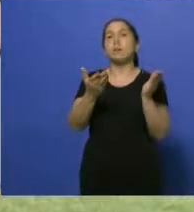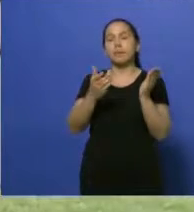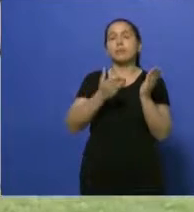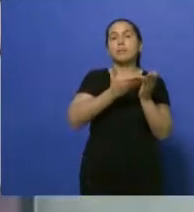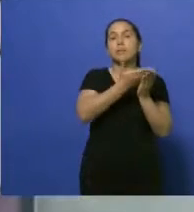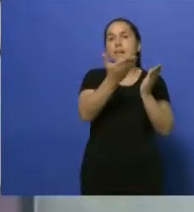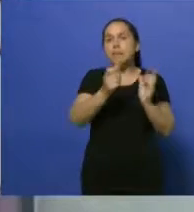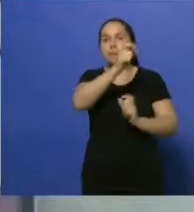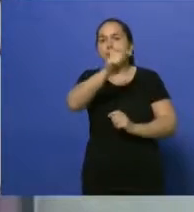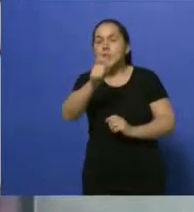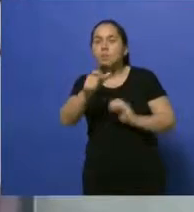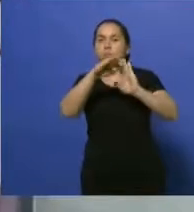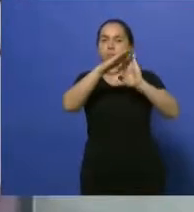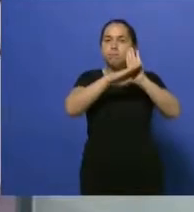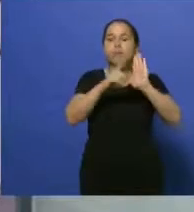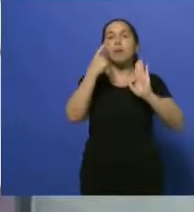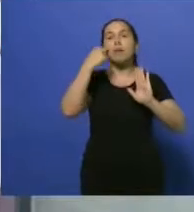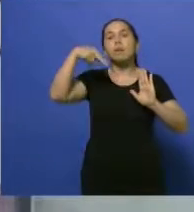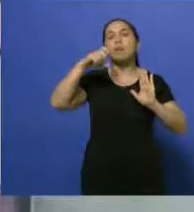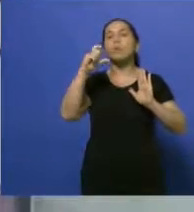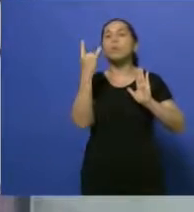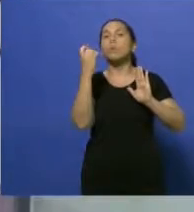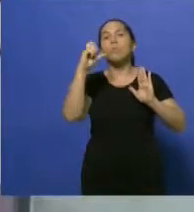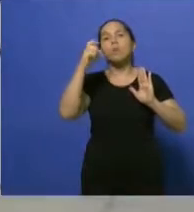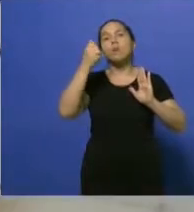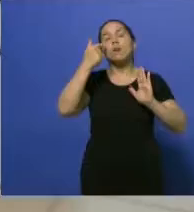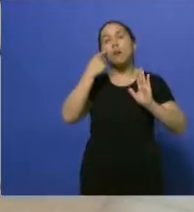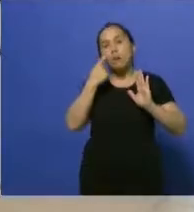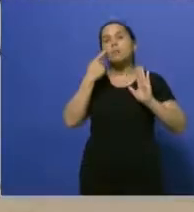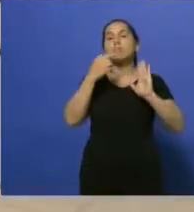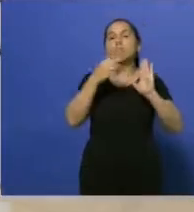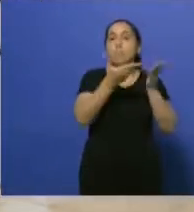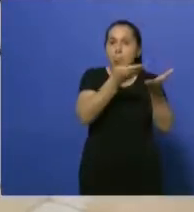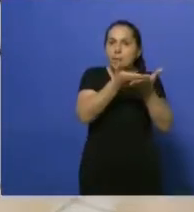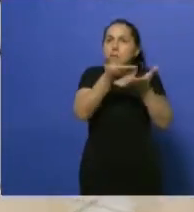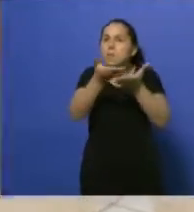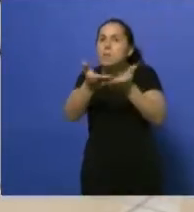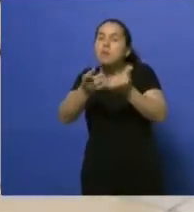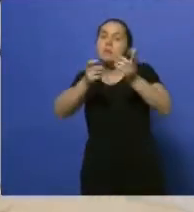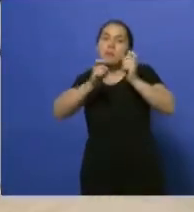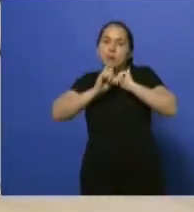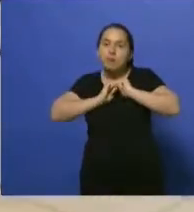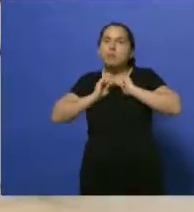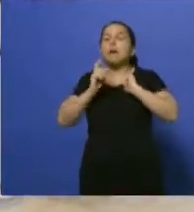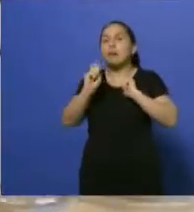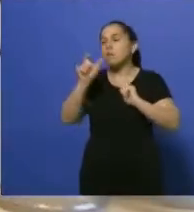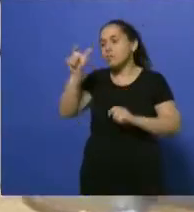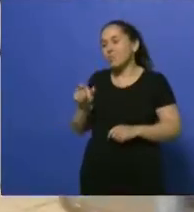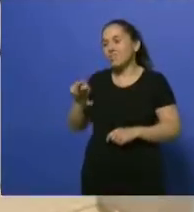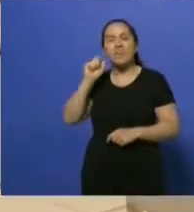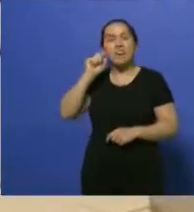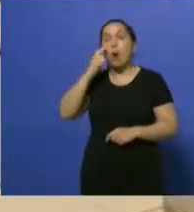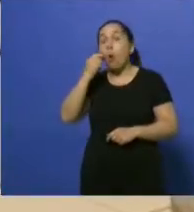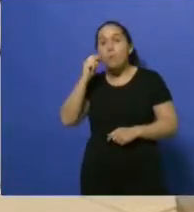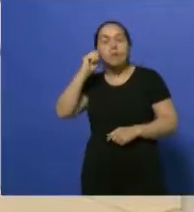recibir los órganos y tejidos de un hombre de 61 años. Este hombre había ingresado al hospital con una